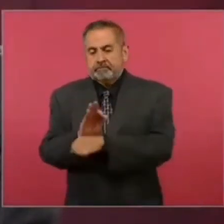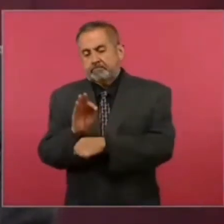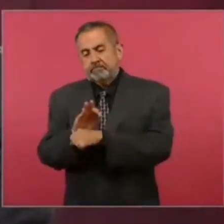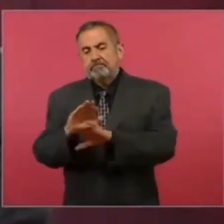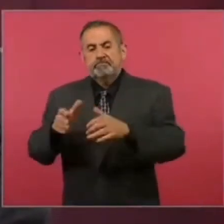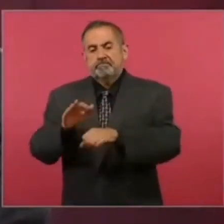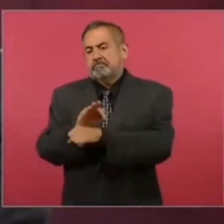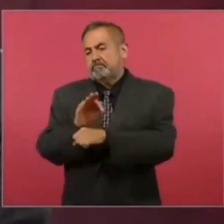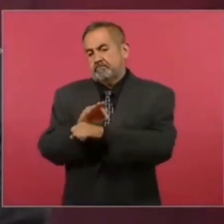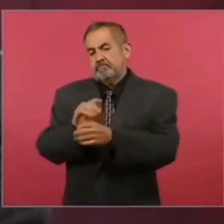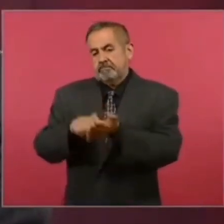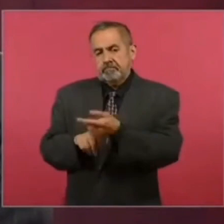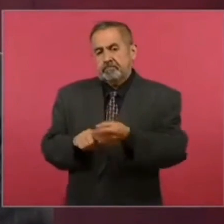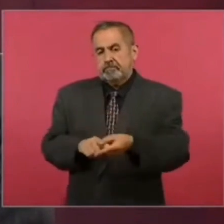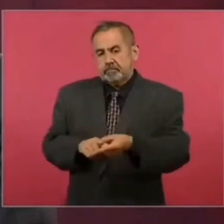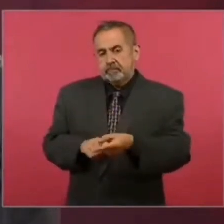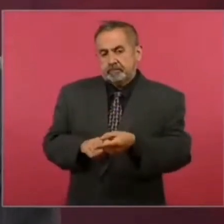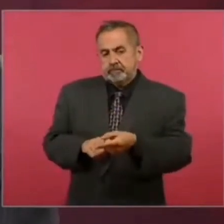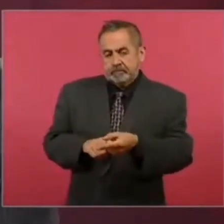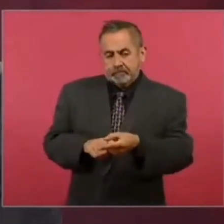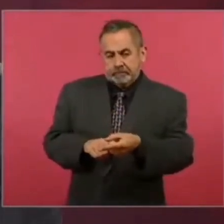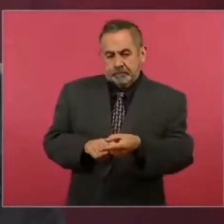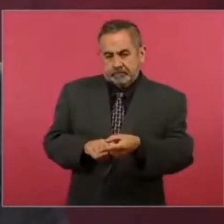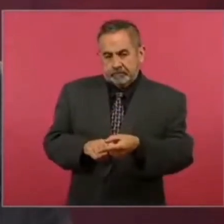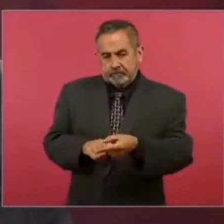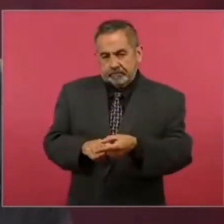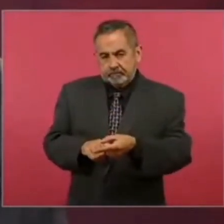protección ante